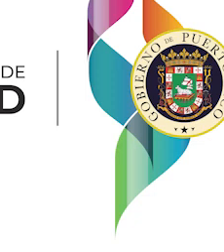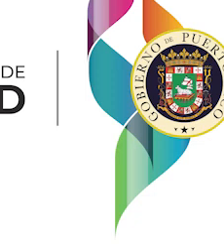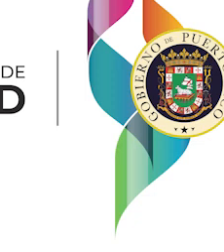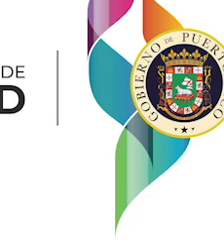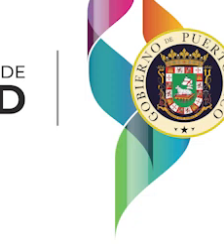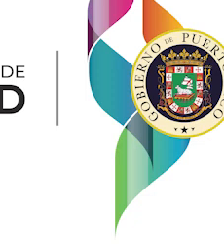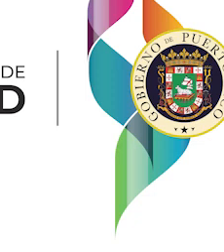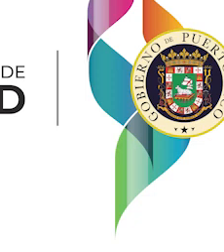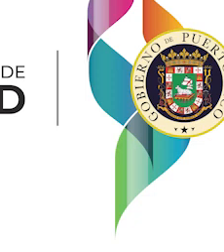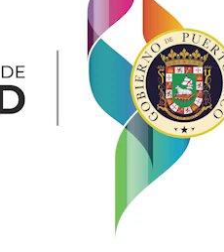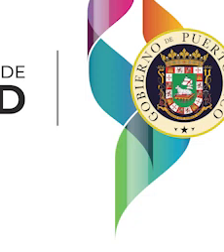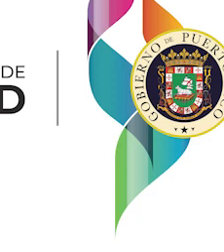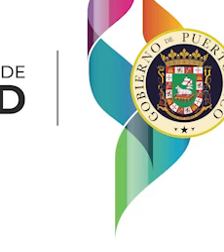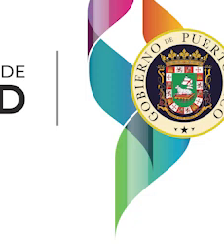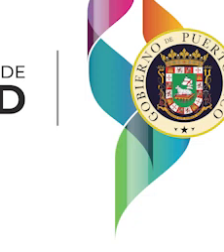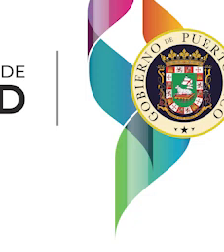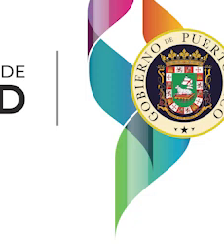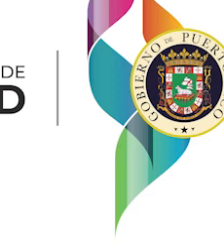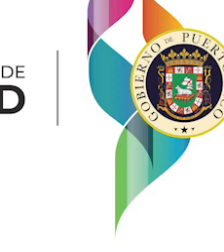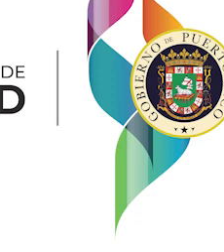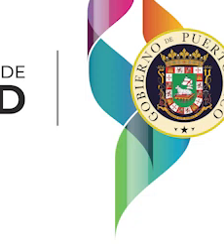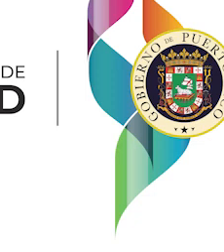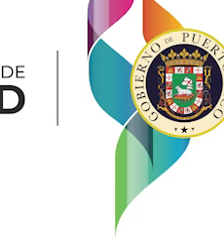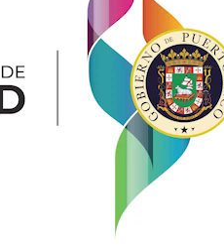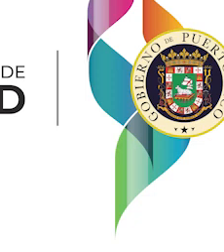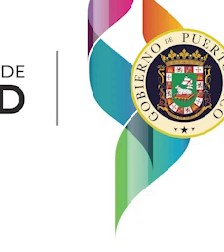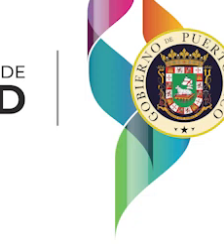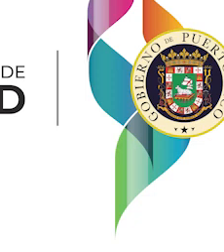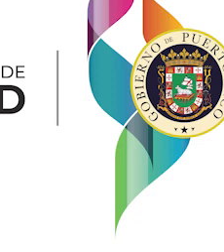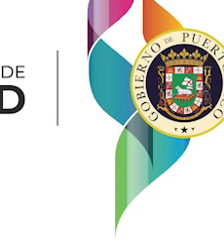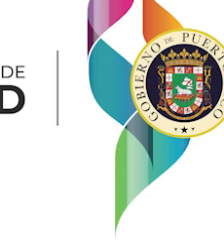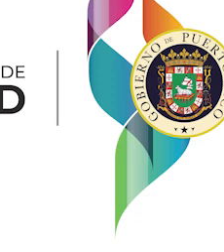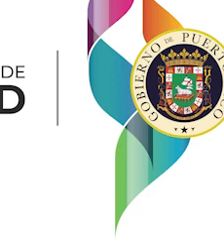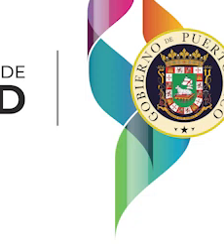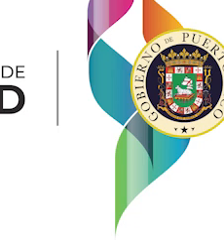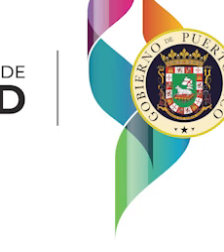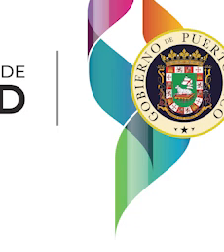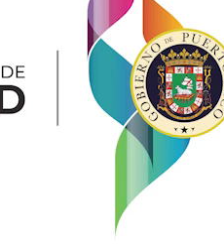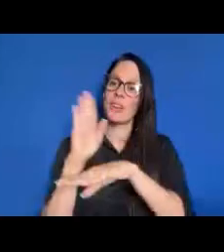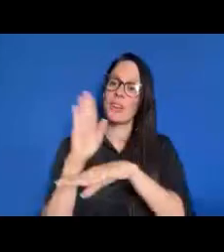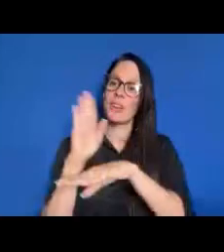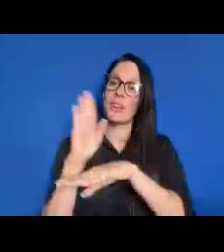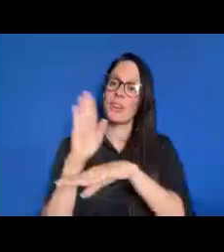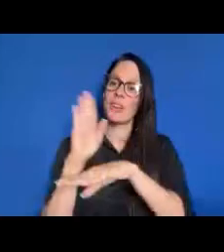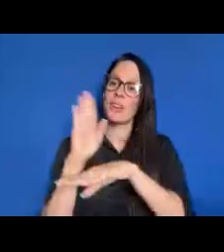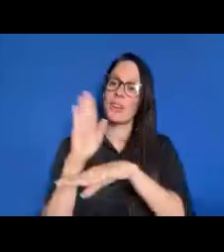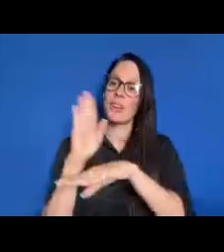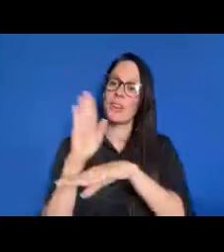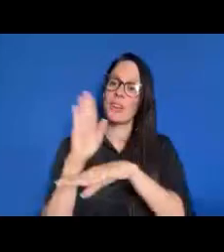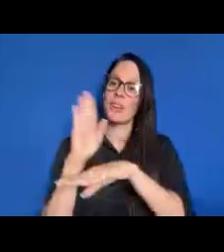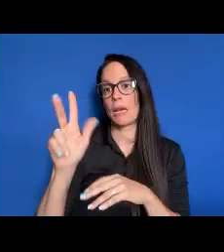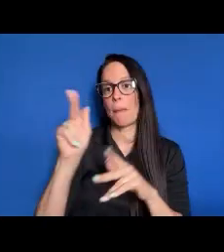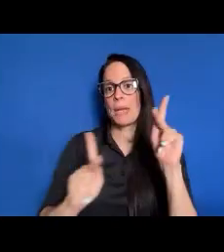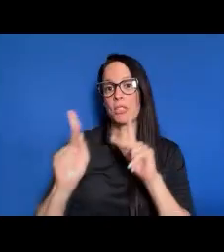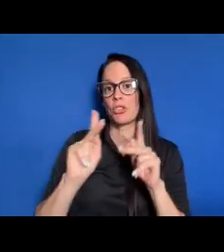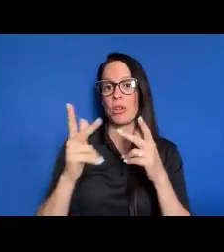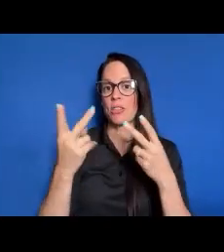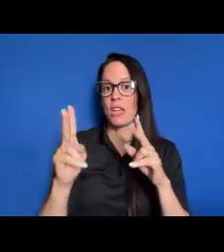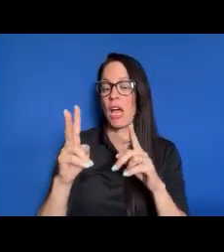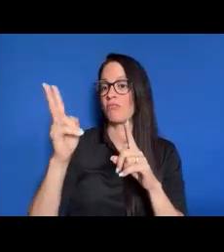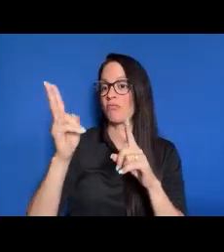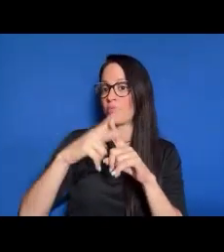tardes oficialmente. Hago reconocimiento de que tenemos 53 personas conectadas, así que, y déjenme también encender la